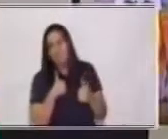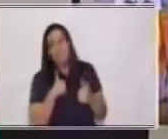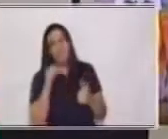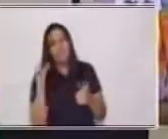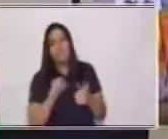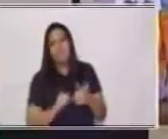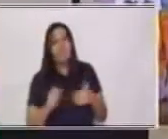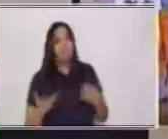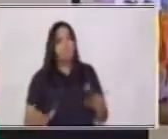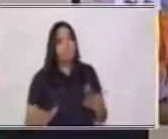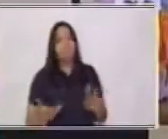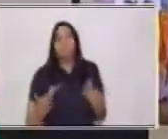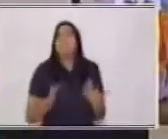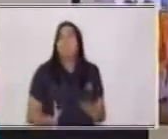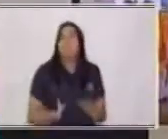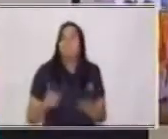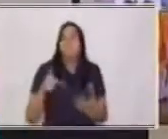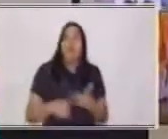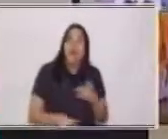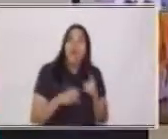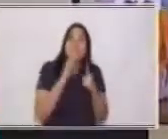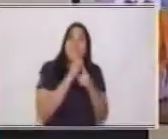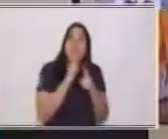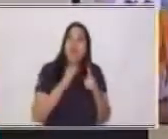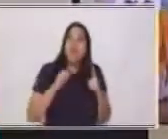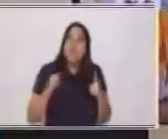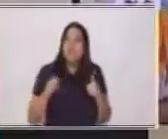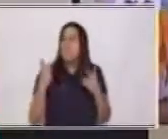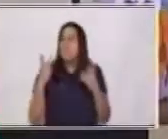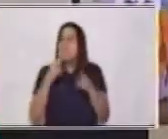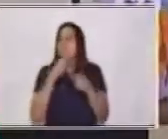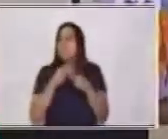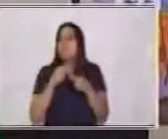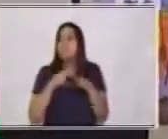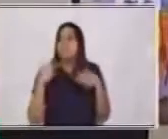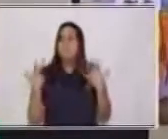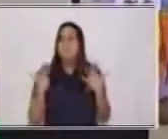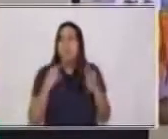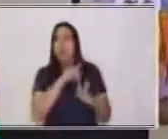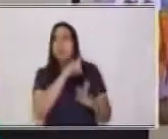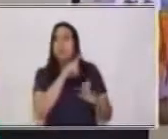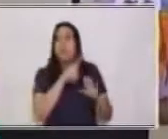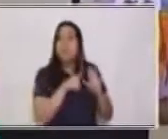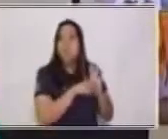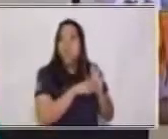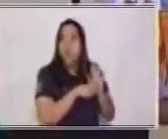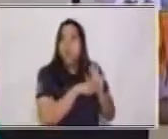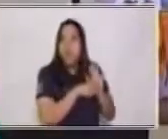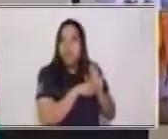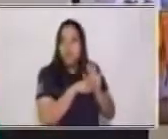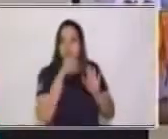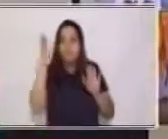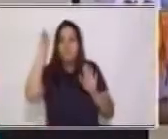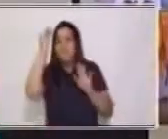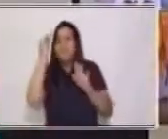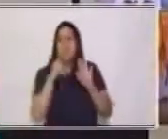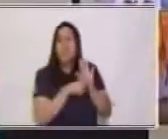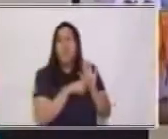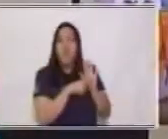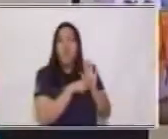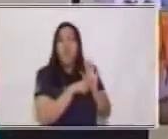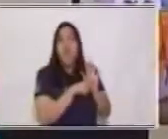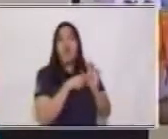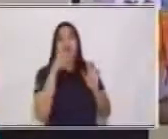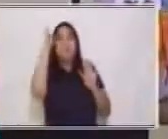Estas oraciones se llaman negativas. ¿Por qué negativas? Porque estamos viendo que está sucediendo algo, pero lo